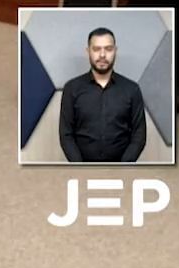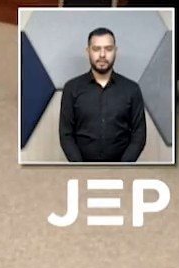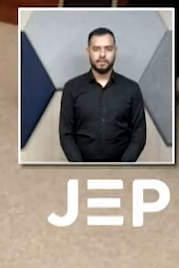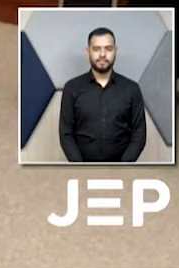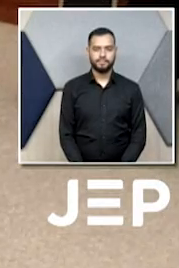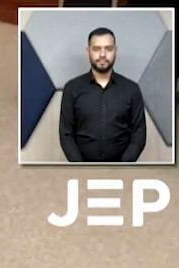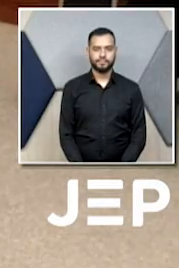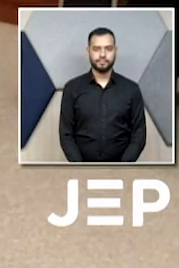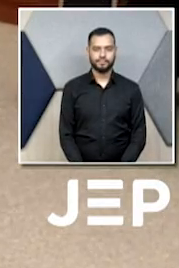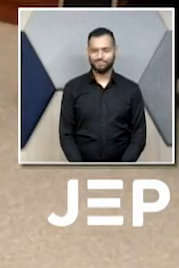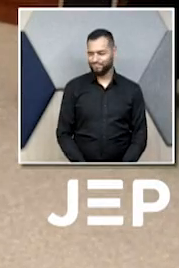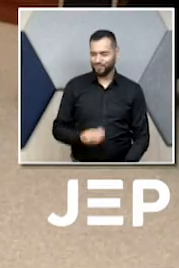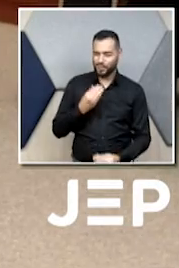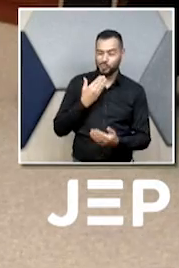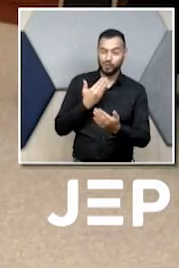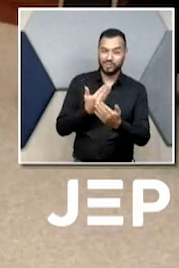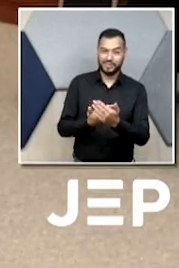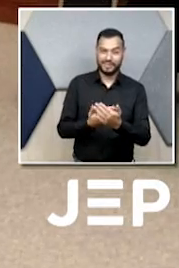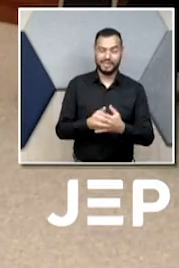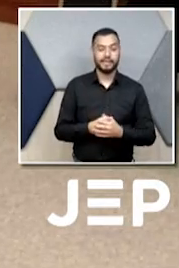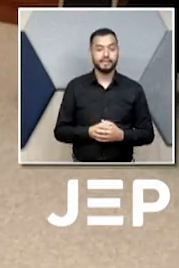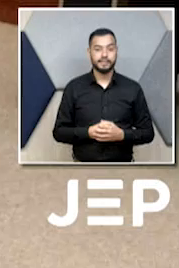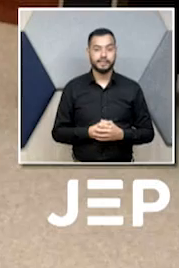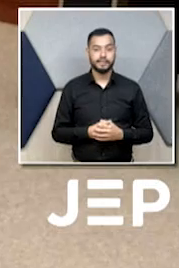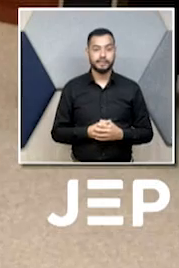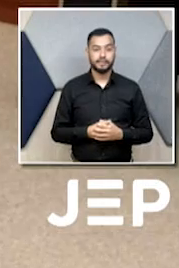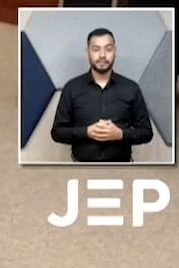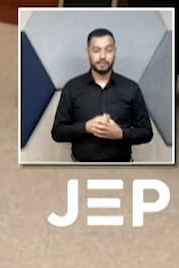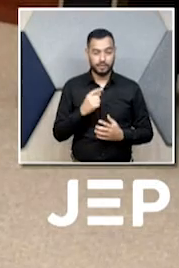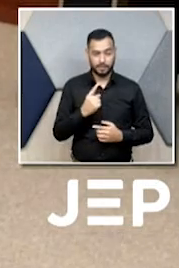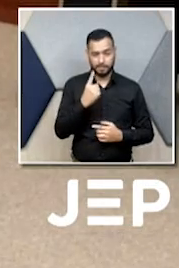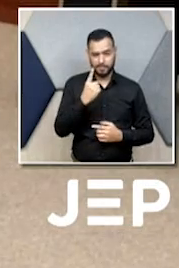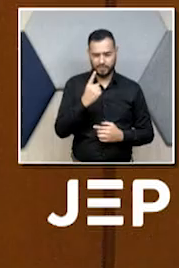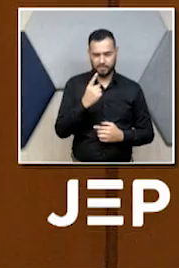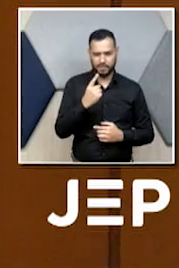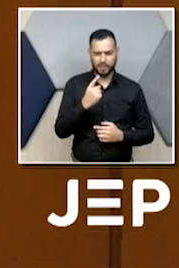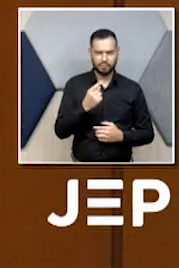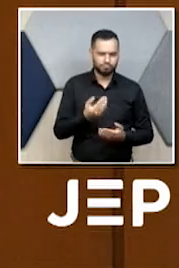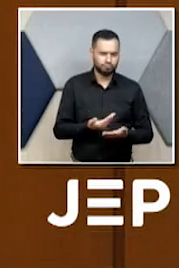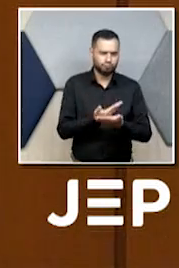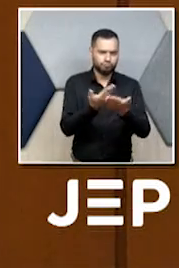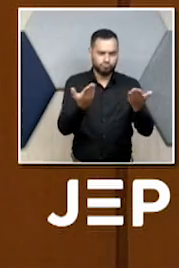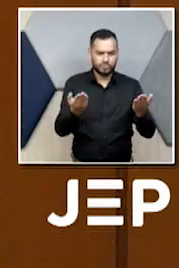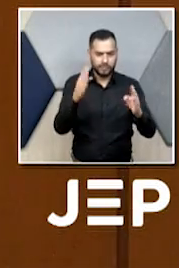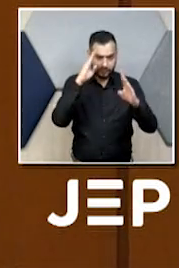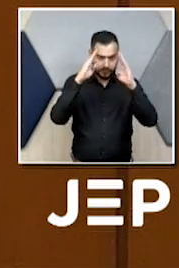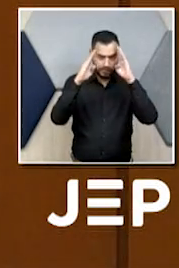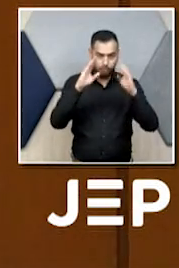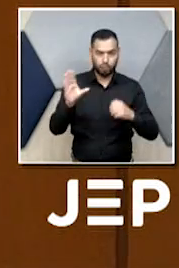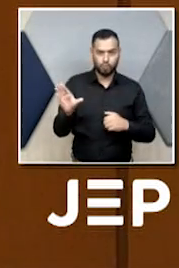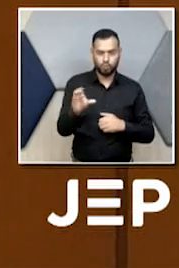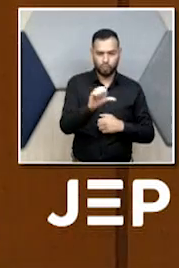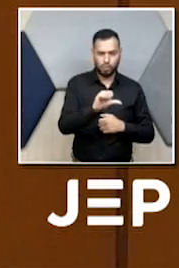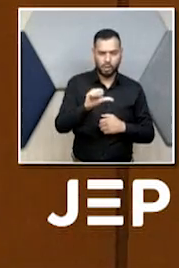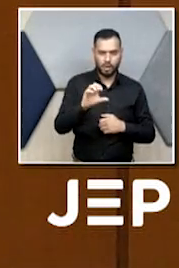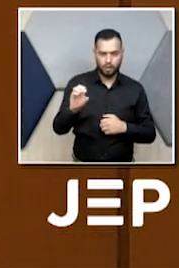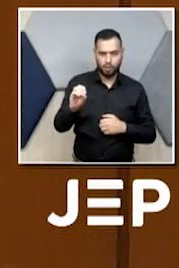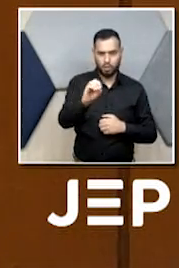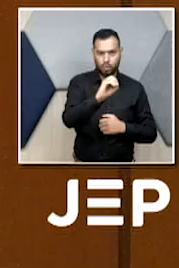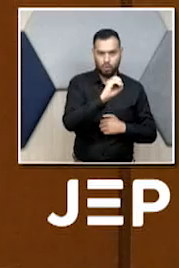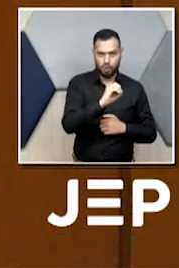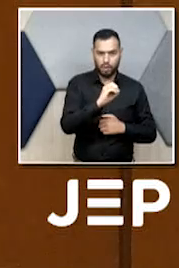Muchísimas gracias. Sea lo primero presentar un cordial saludo para todas y todos quienes nos